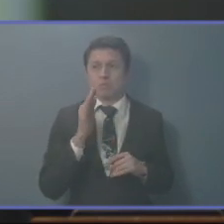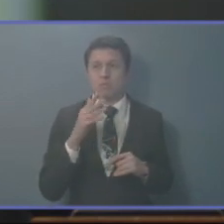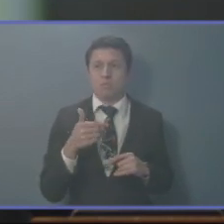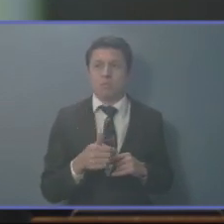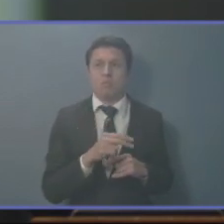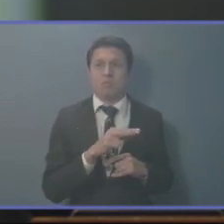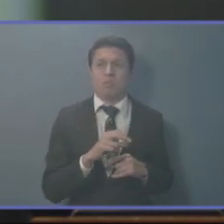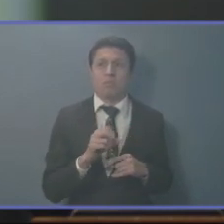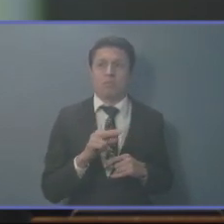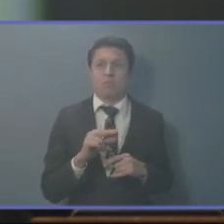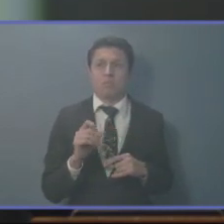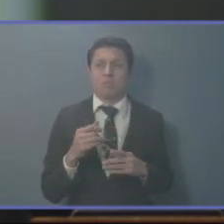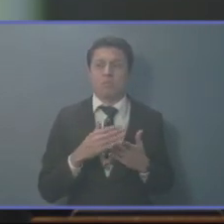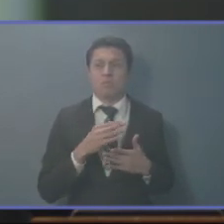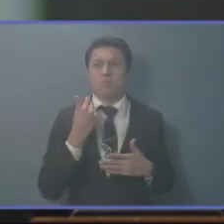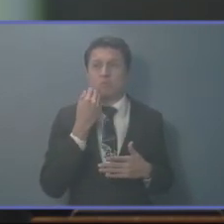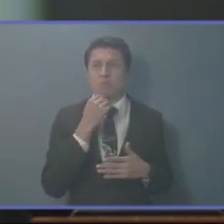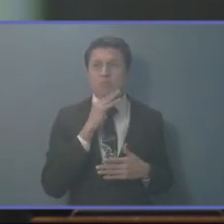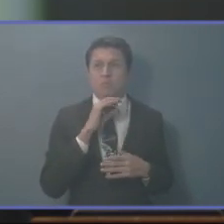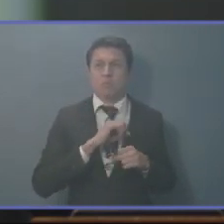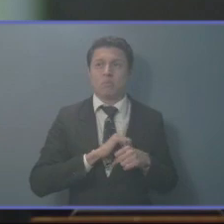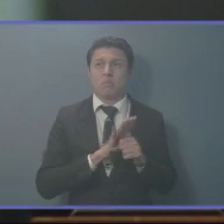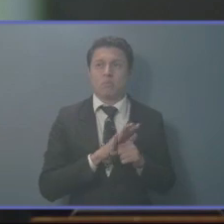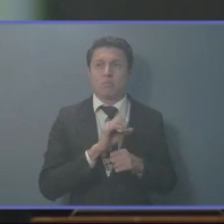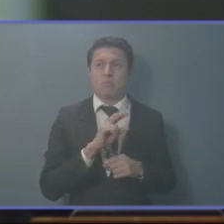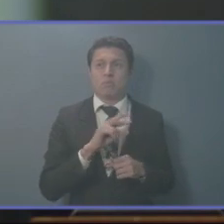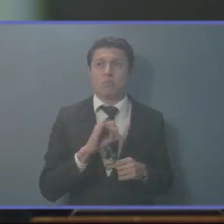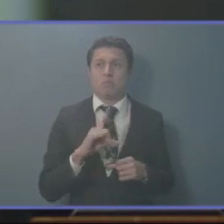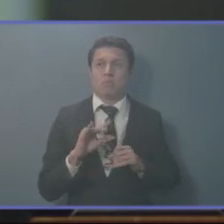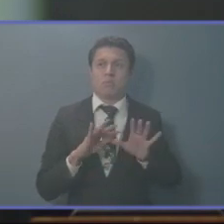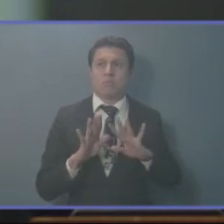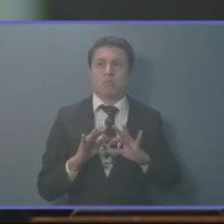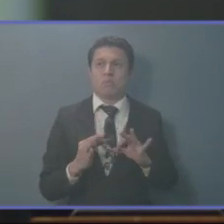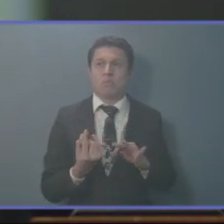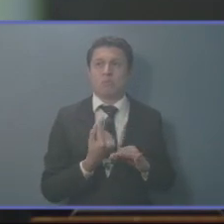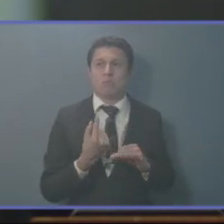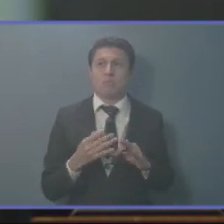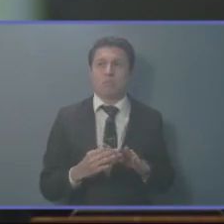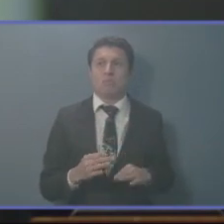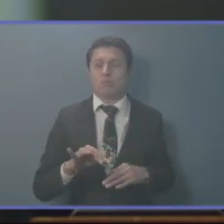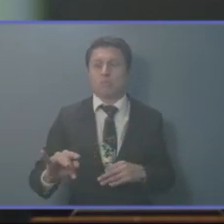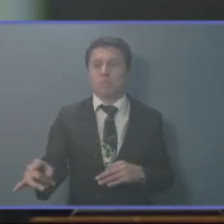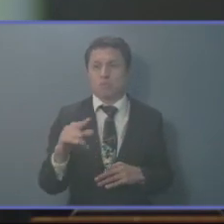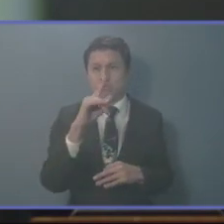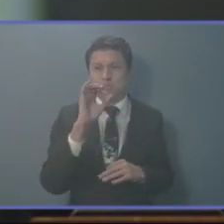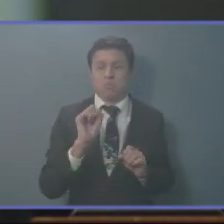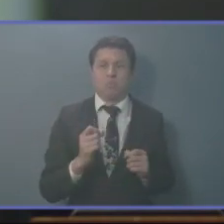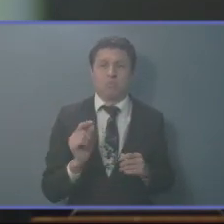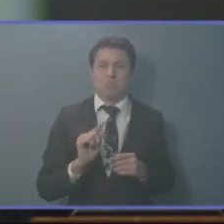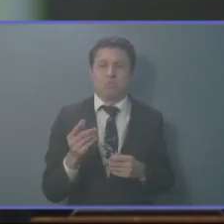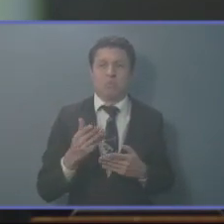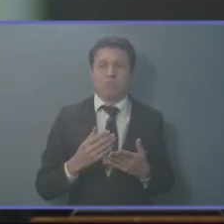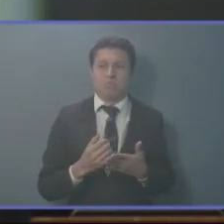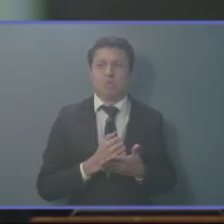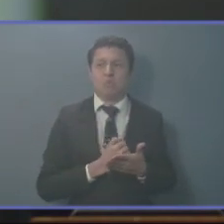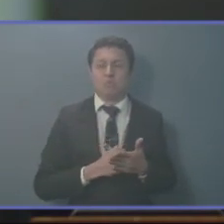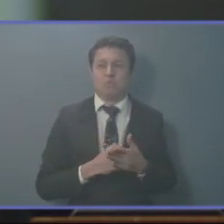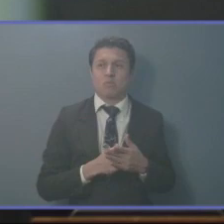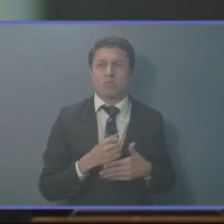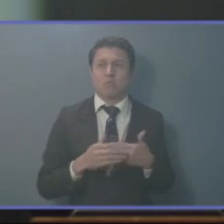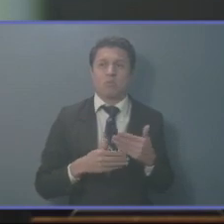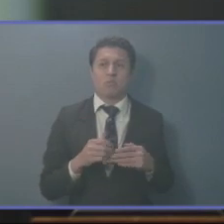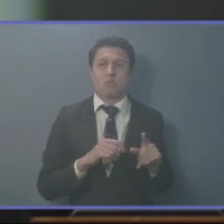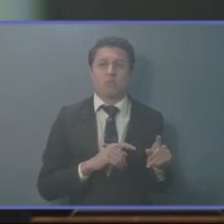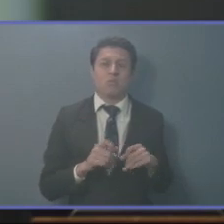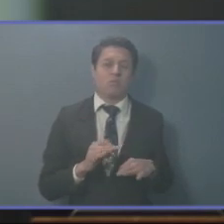han sido afectados por el COVID-19. Fundamentalmente en capital de trabajo que permita su recuperación económica. Los créditos serán